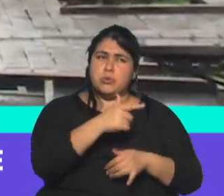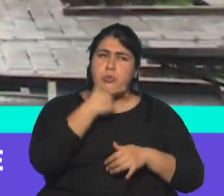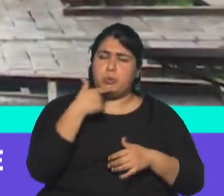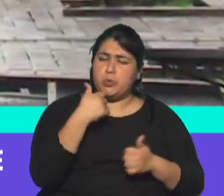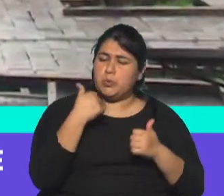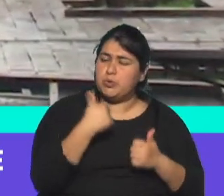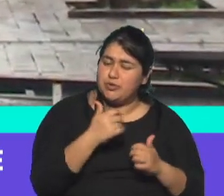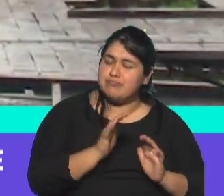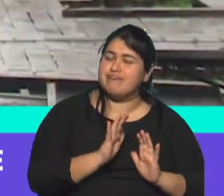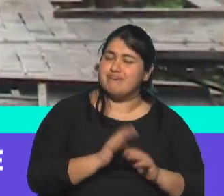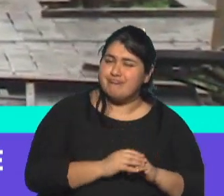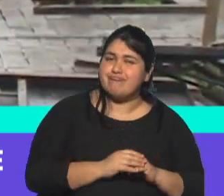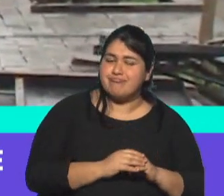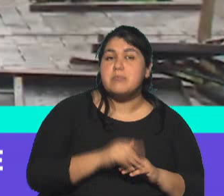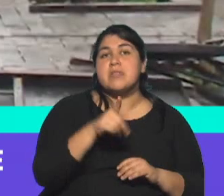veremos hoy